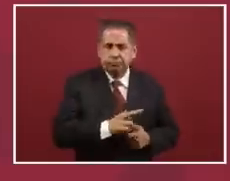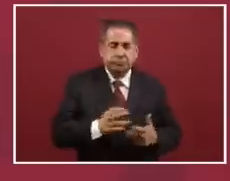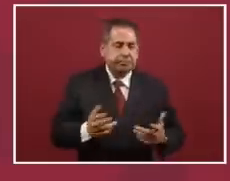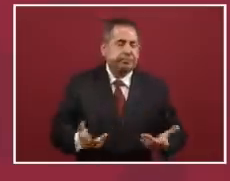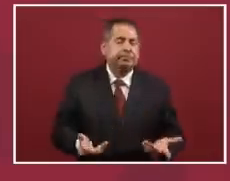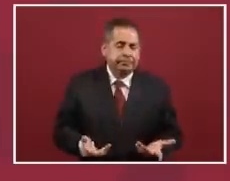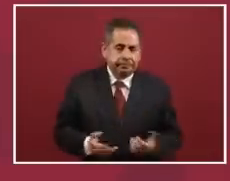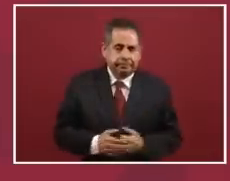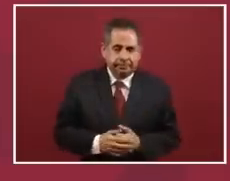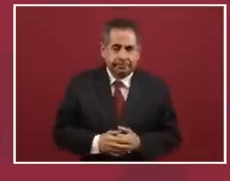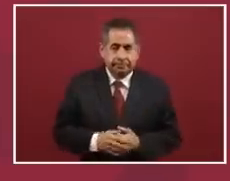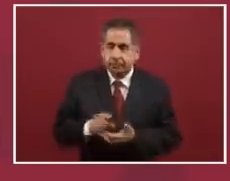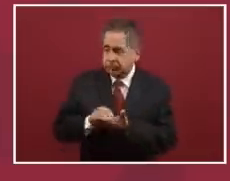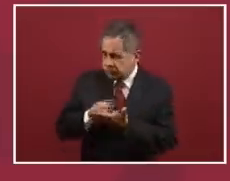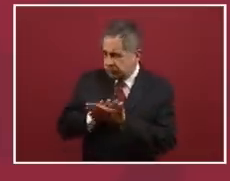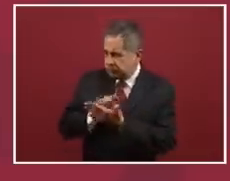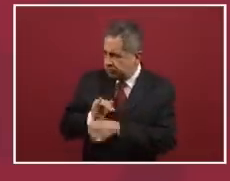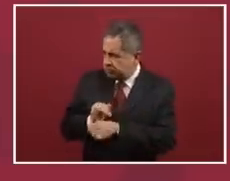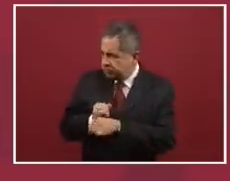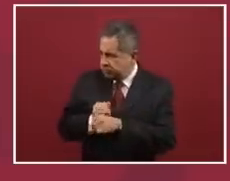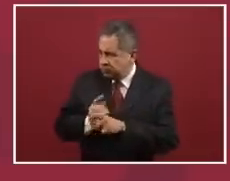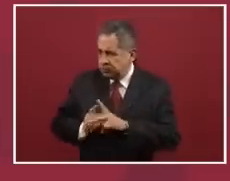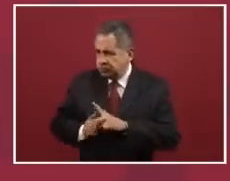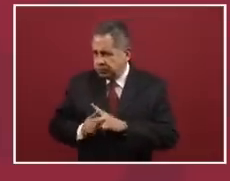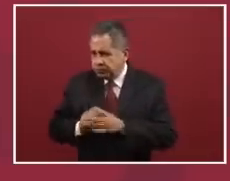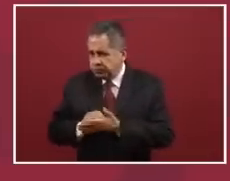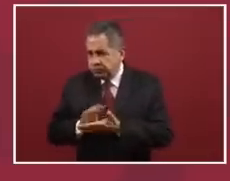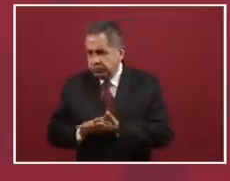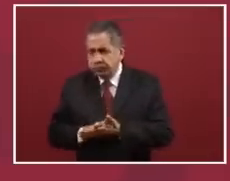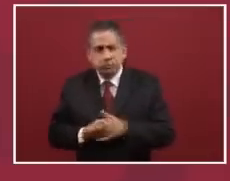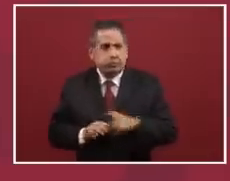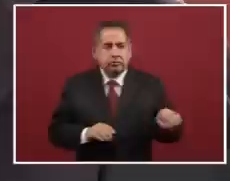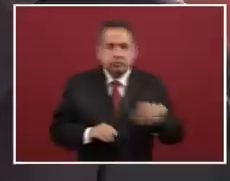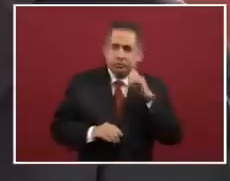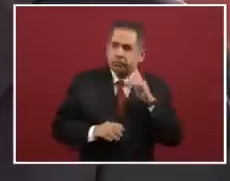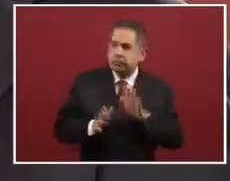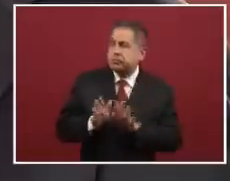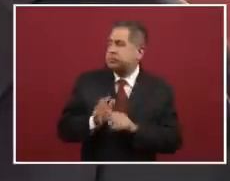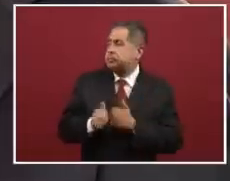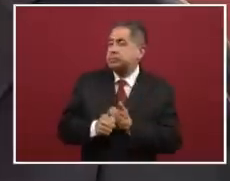porque hay datos que se esconden.